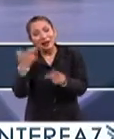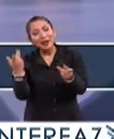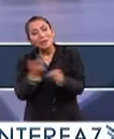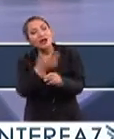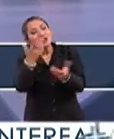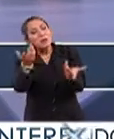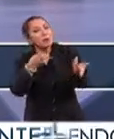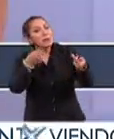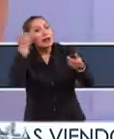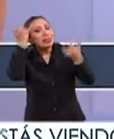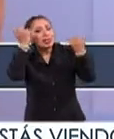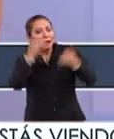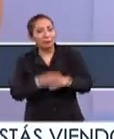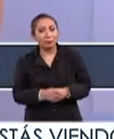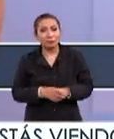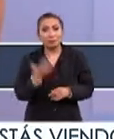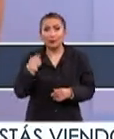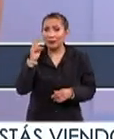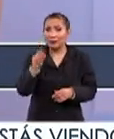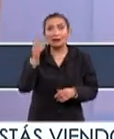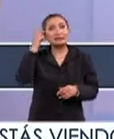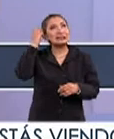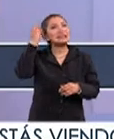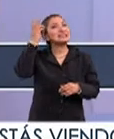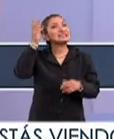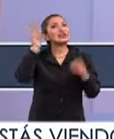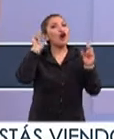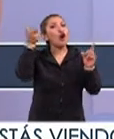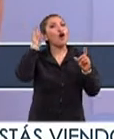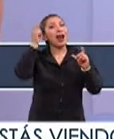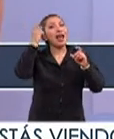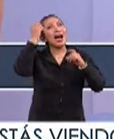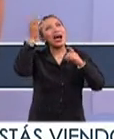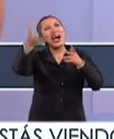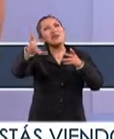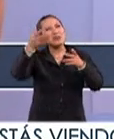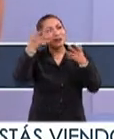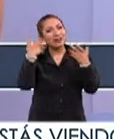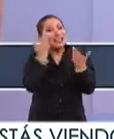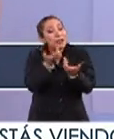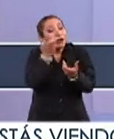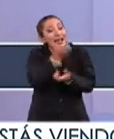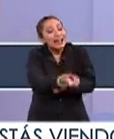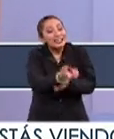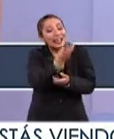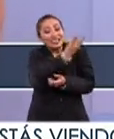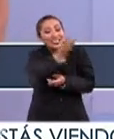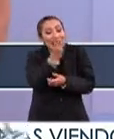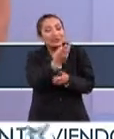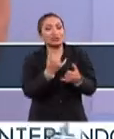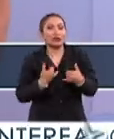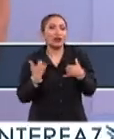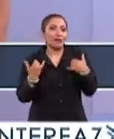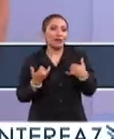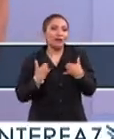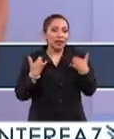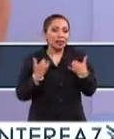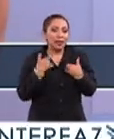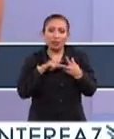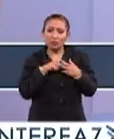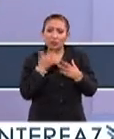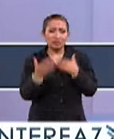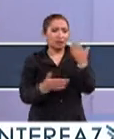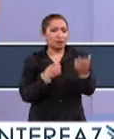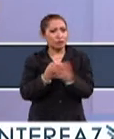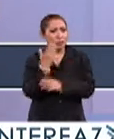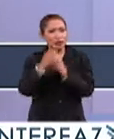que tienen planeado. La verdad es que estamos muy ilusionados en que esto suceda con 3 jóvenes que arranquen